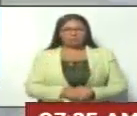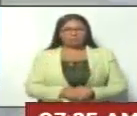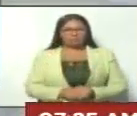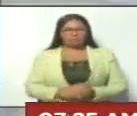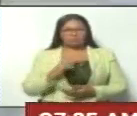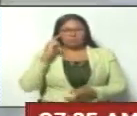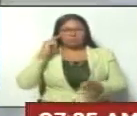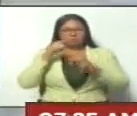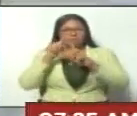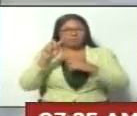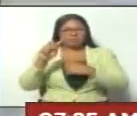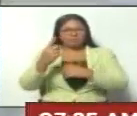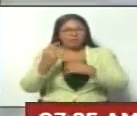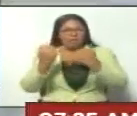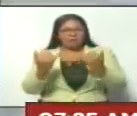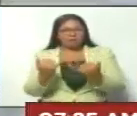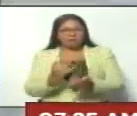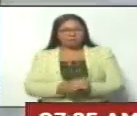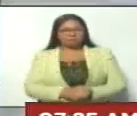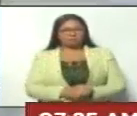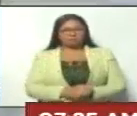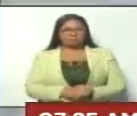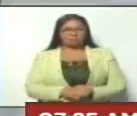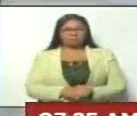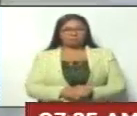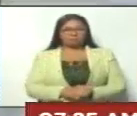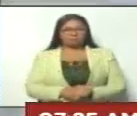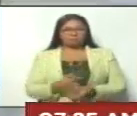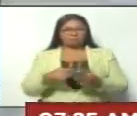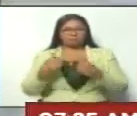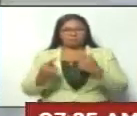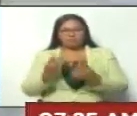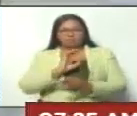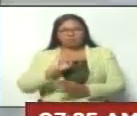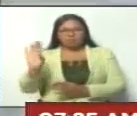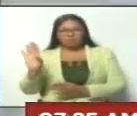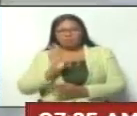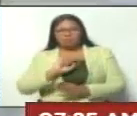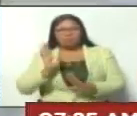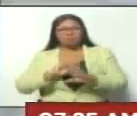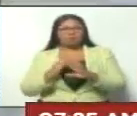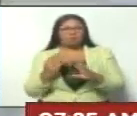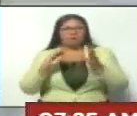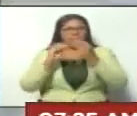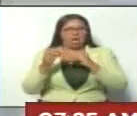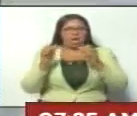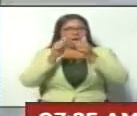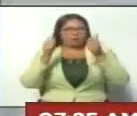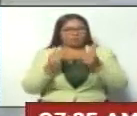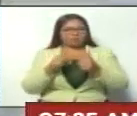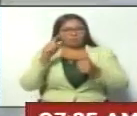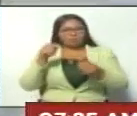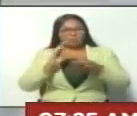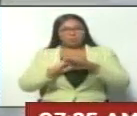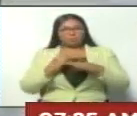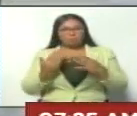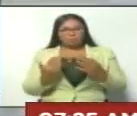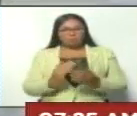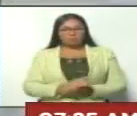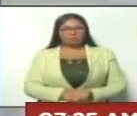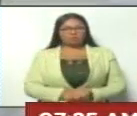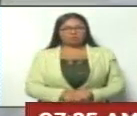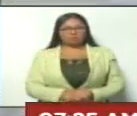sus íconos principales. O sea, no solamente es patrimonio porque es una obra escultórica, sino que es patrimonio